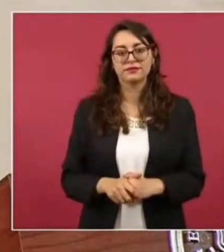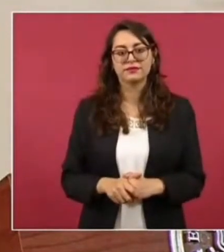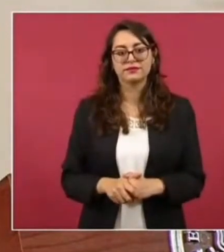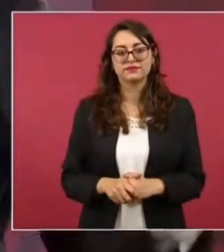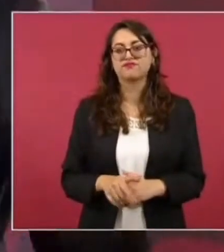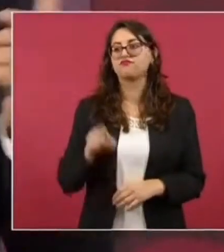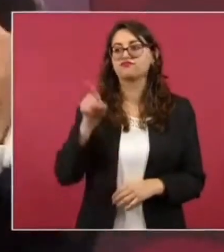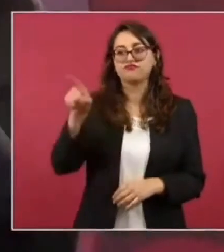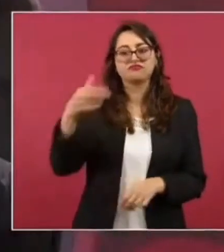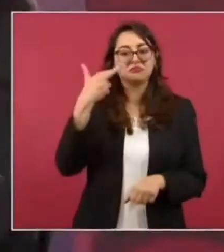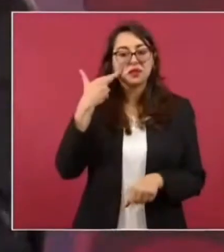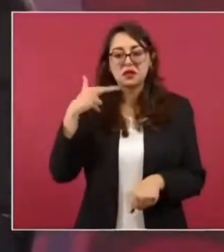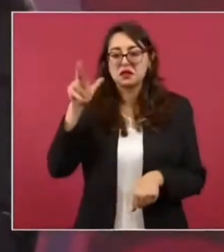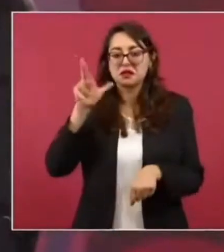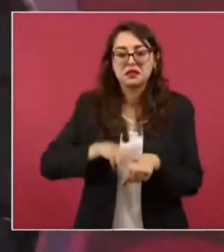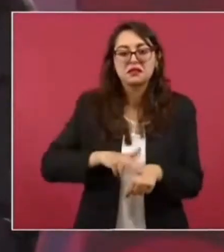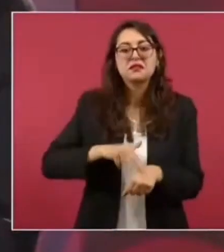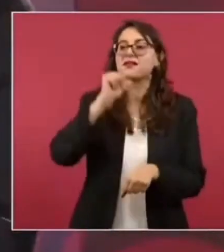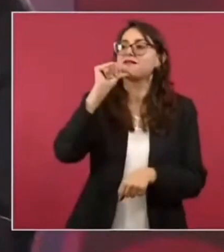no es rata,